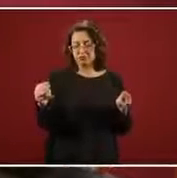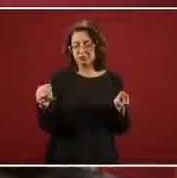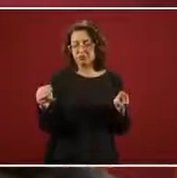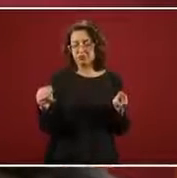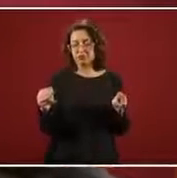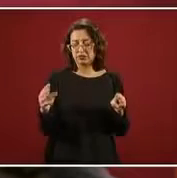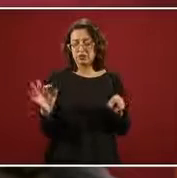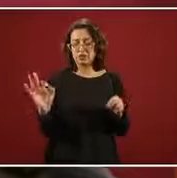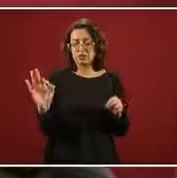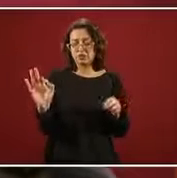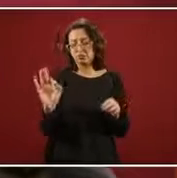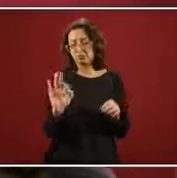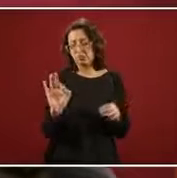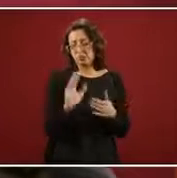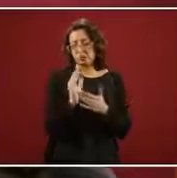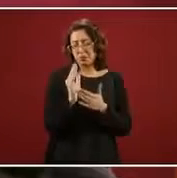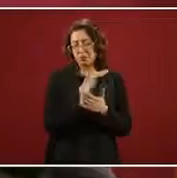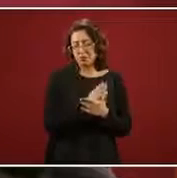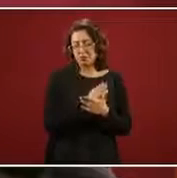creo que menos,